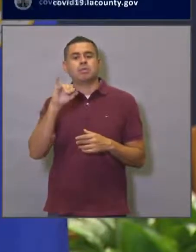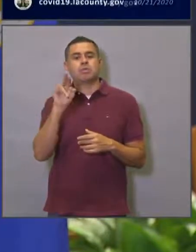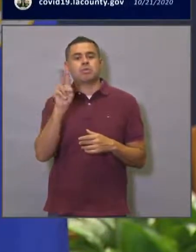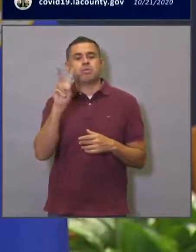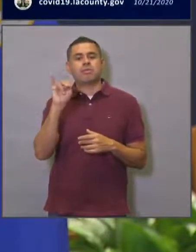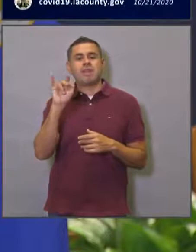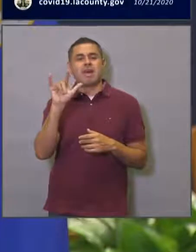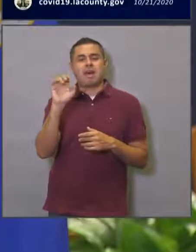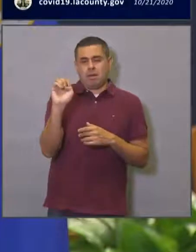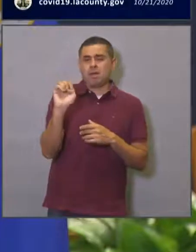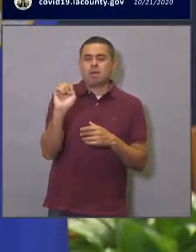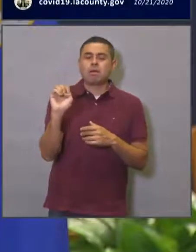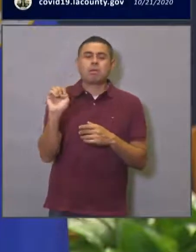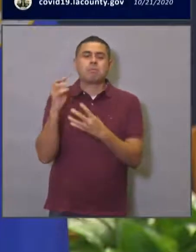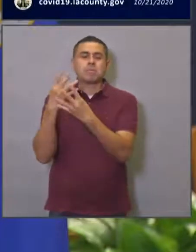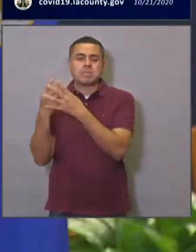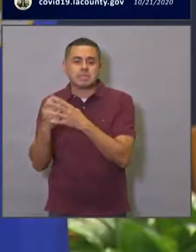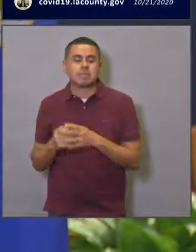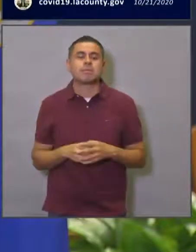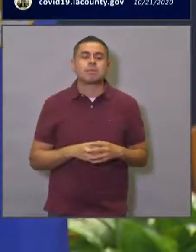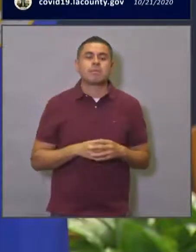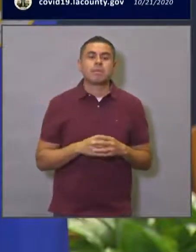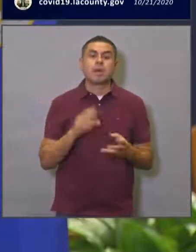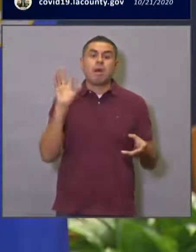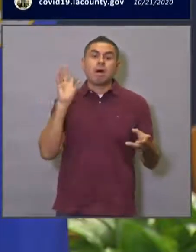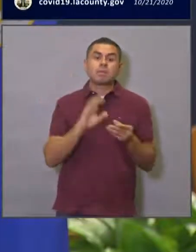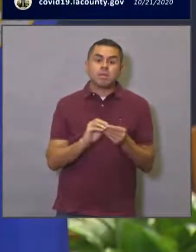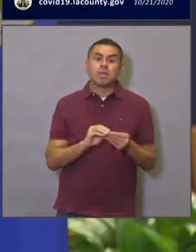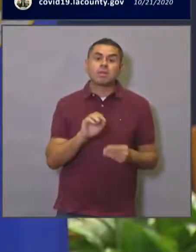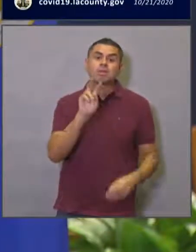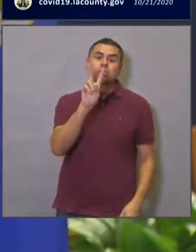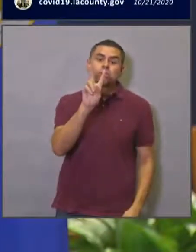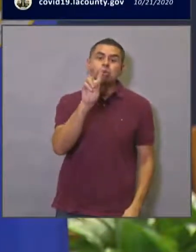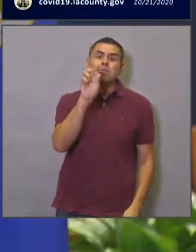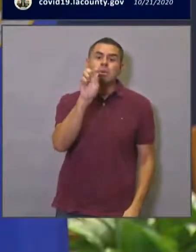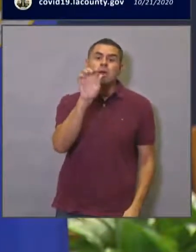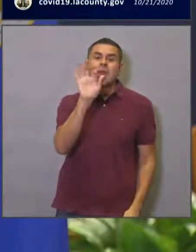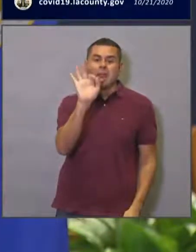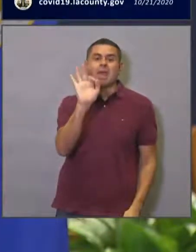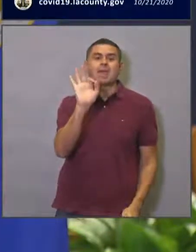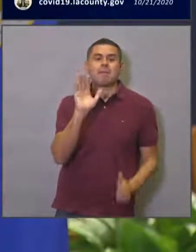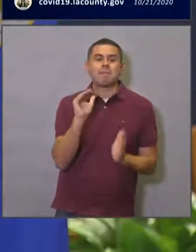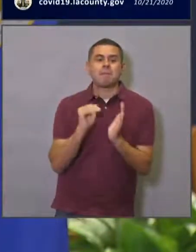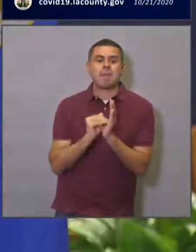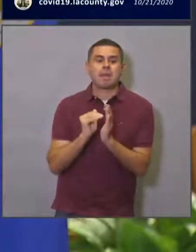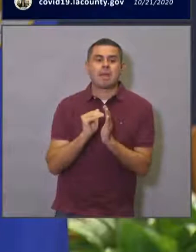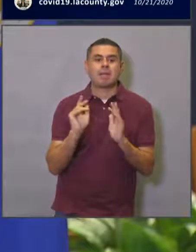de COVID-19 se han reportado al condado de Los Ángeles.